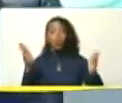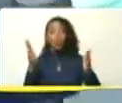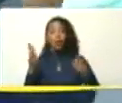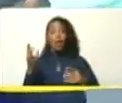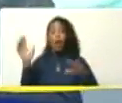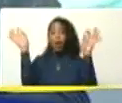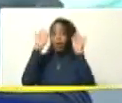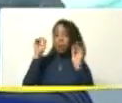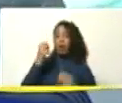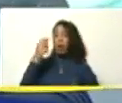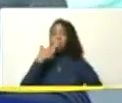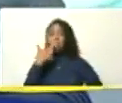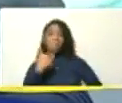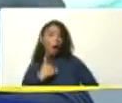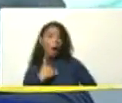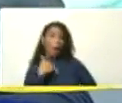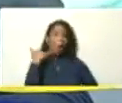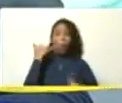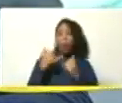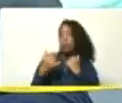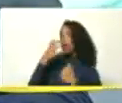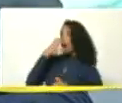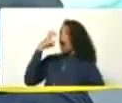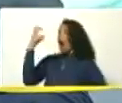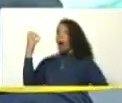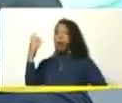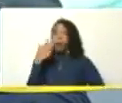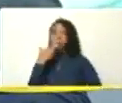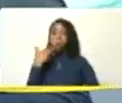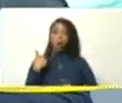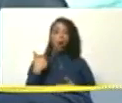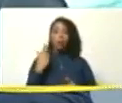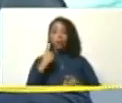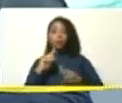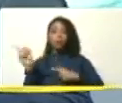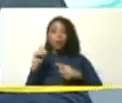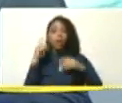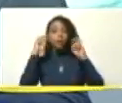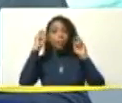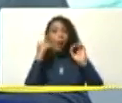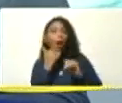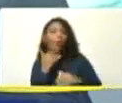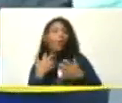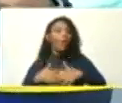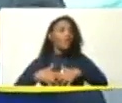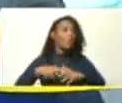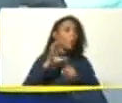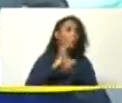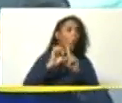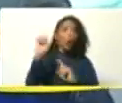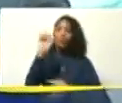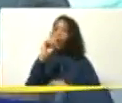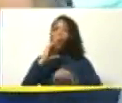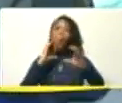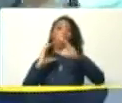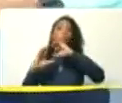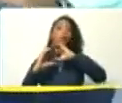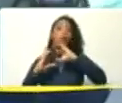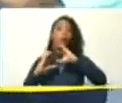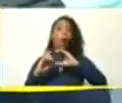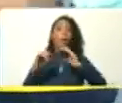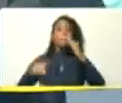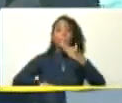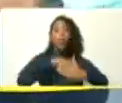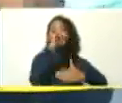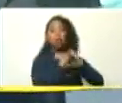moda, del último grito, de la banalidad, de la industria cultural. Fue un comunicador con un